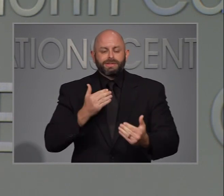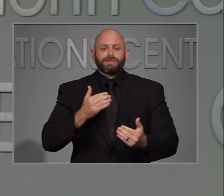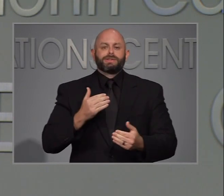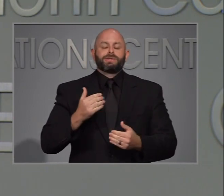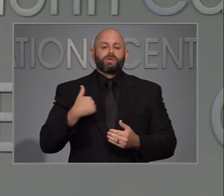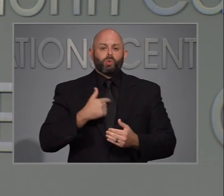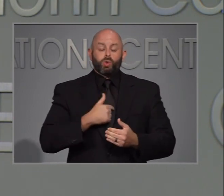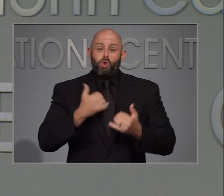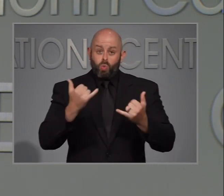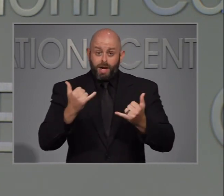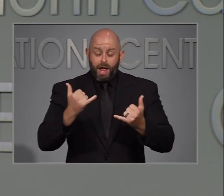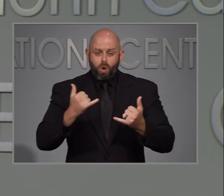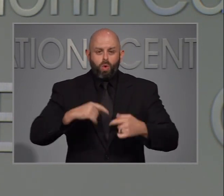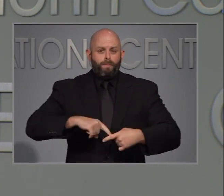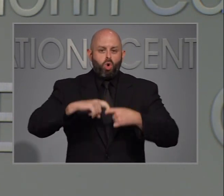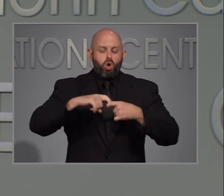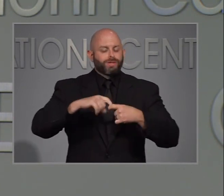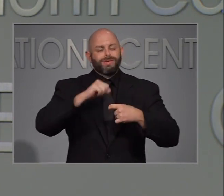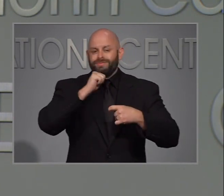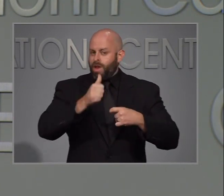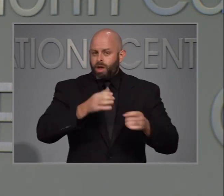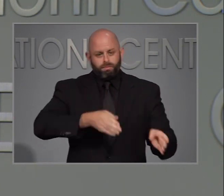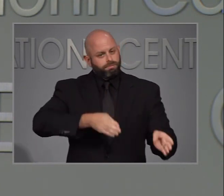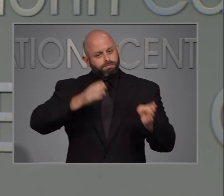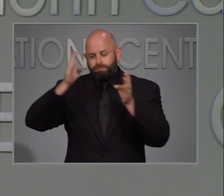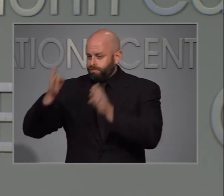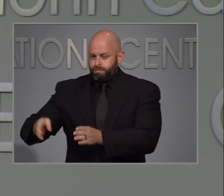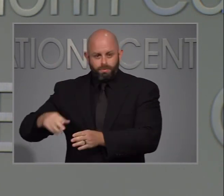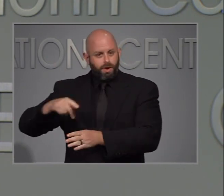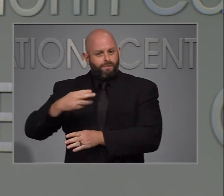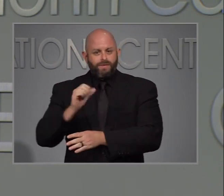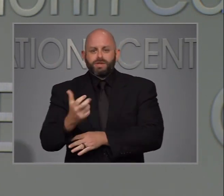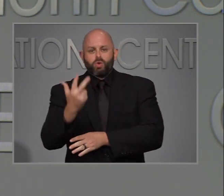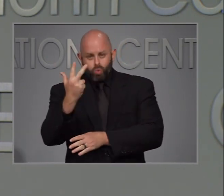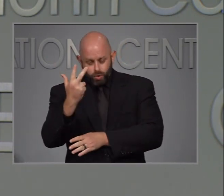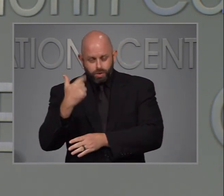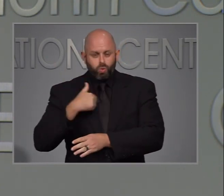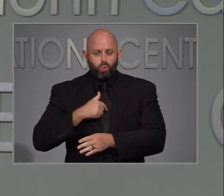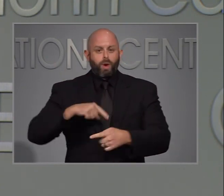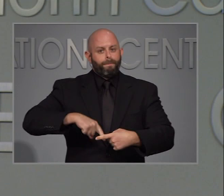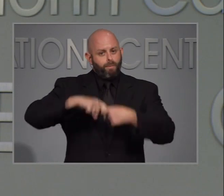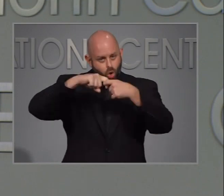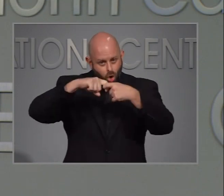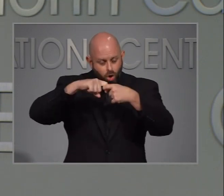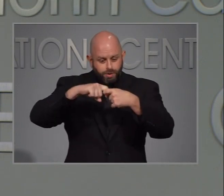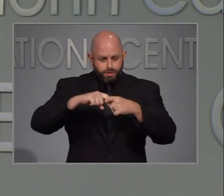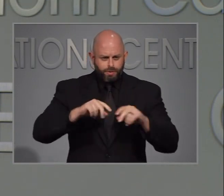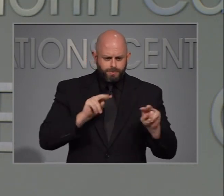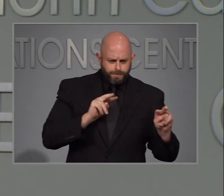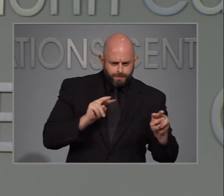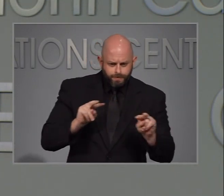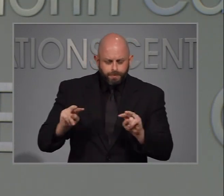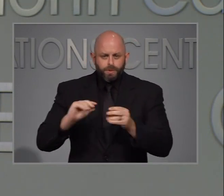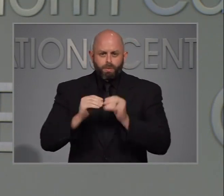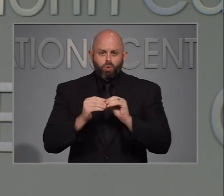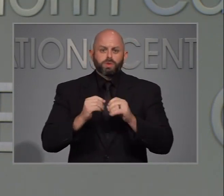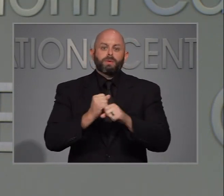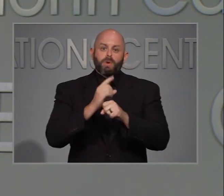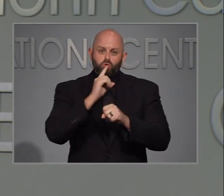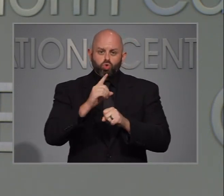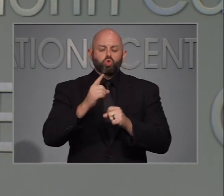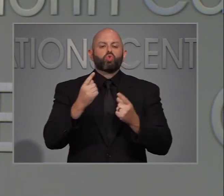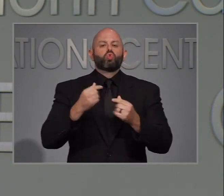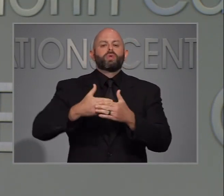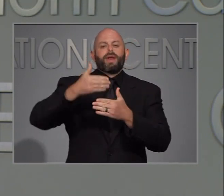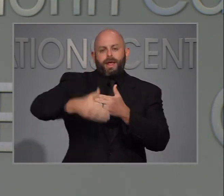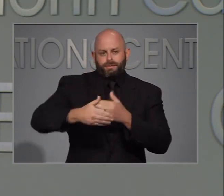virus. Estamos tomando y haciendo esta pausa en este momento para cerciorarnos que podemos nivelar las cifras